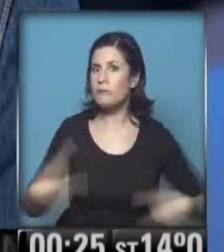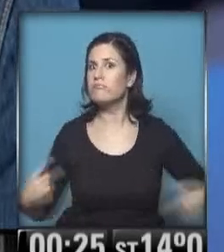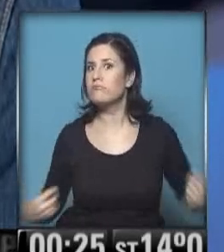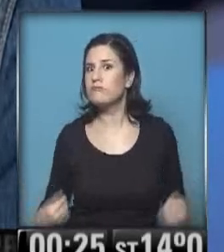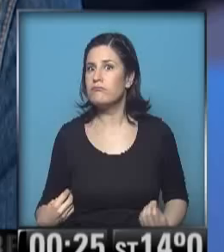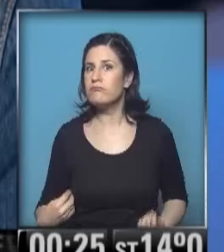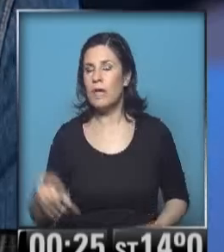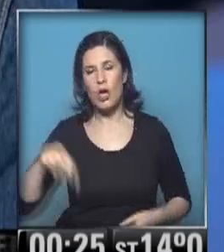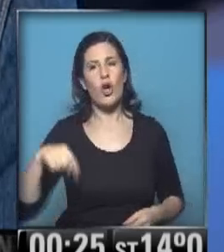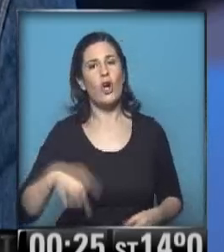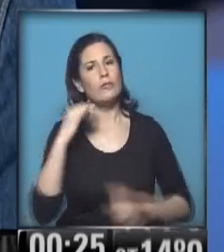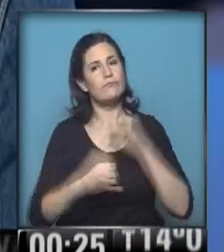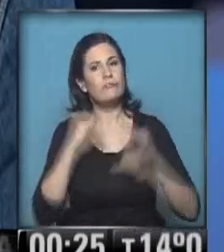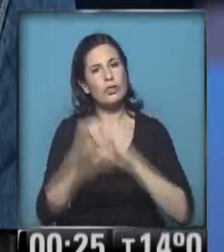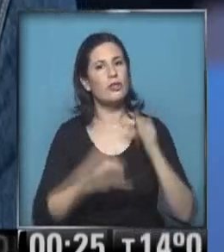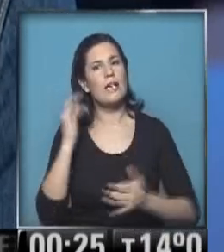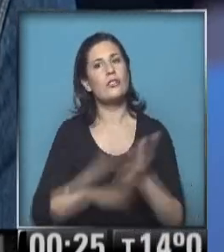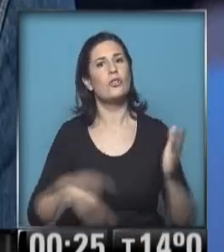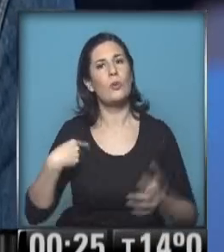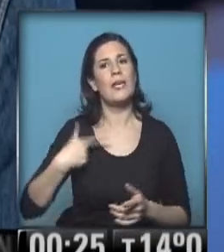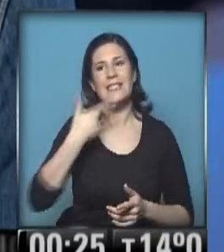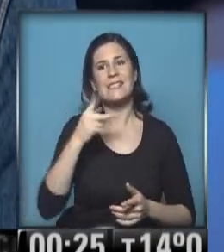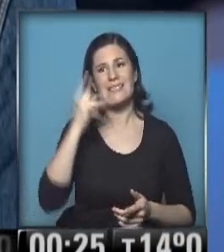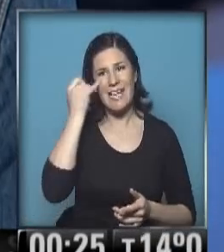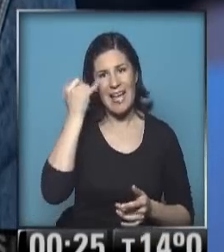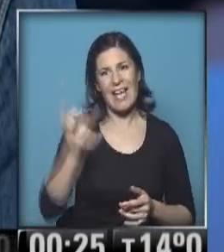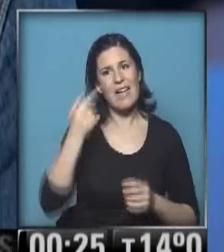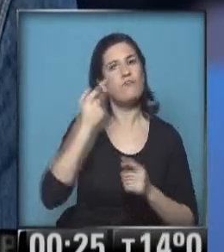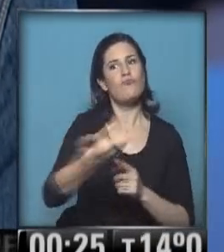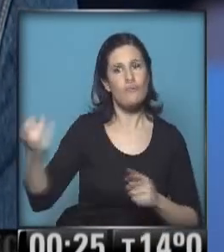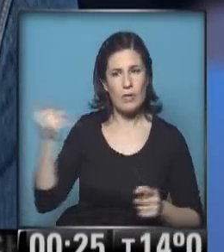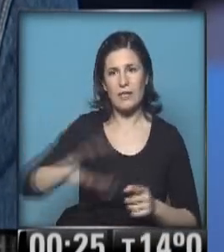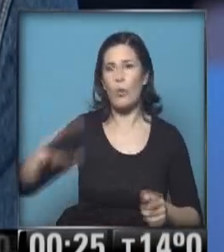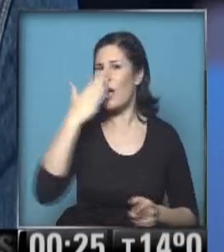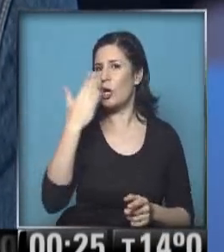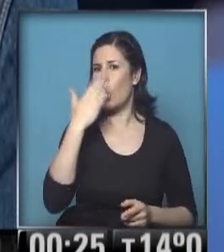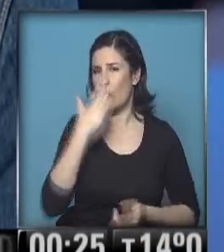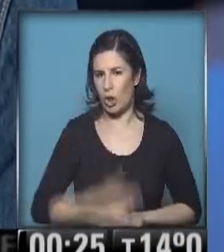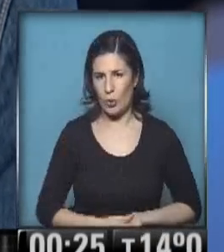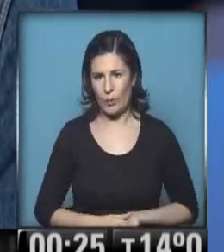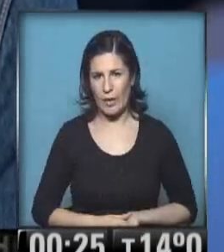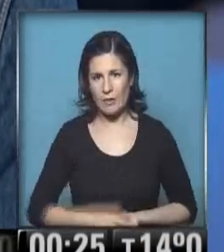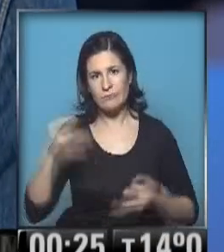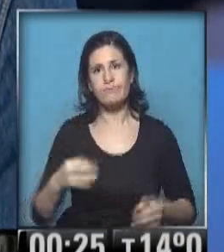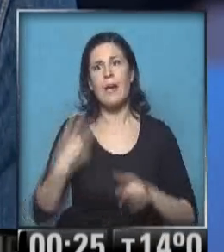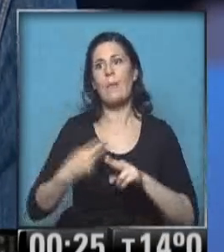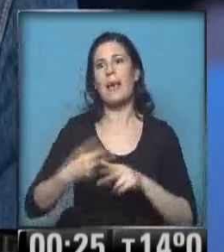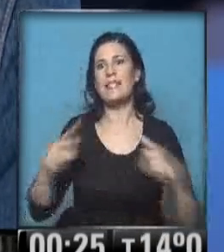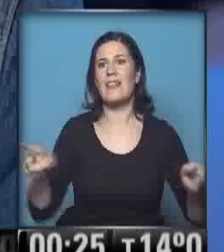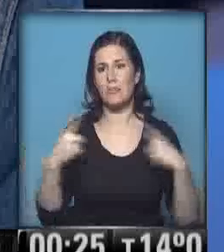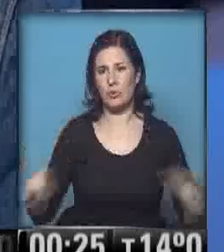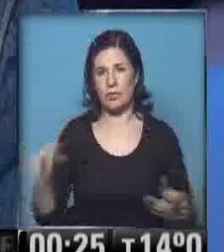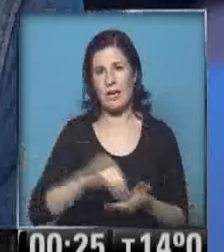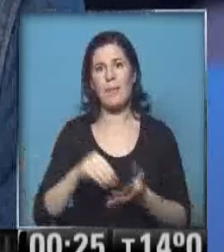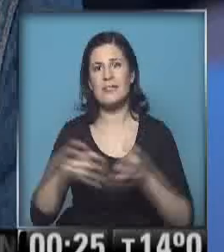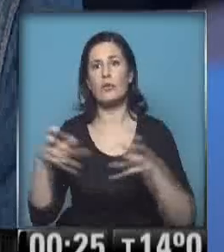rock para el día de hoy. Te voy a contar una muestra de Sky que se va a inaugurar en Córdoba, precisamente en la Plaza de la Música. Y vamos a hablar de Las